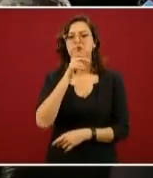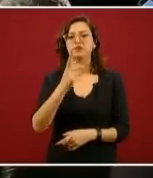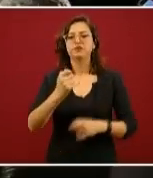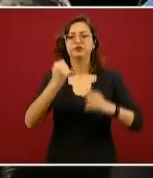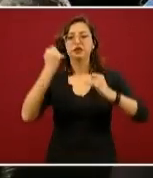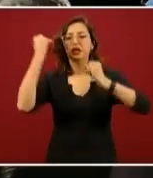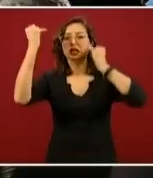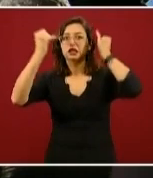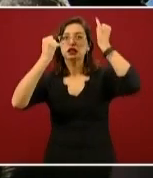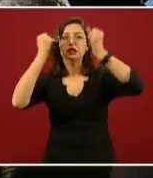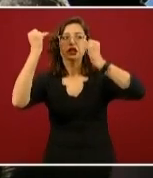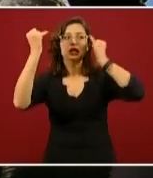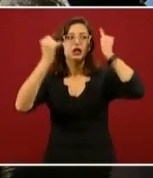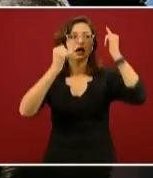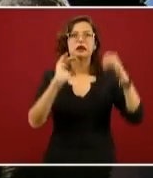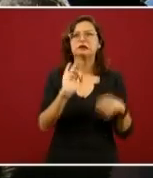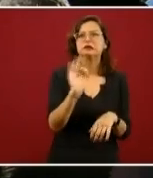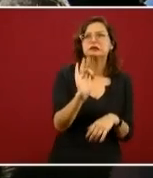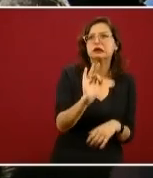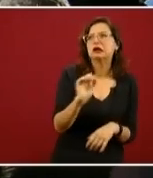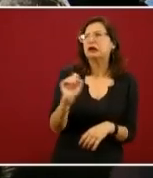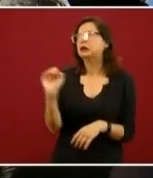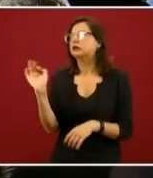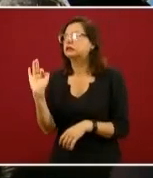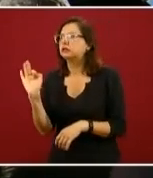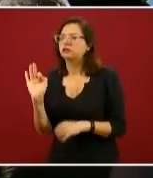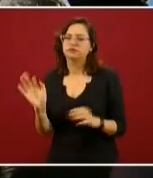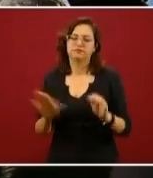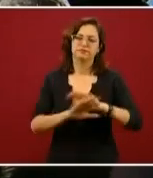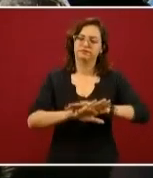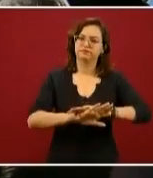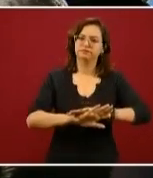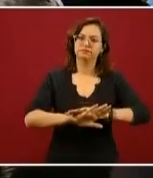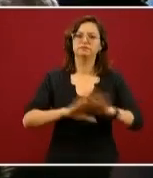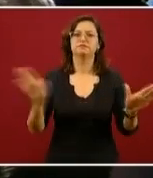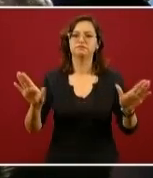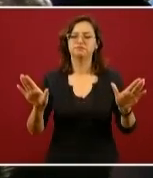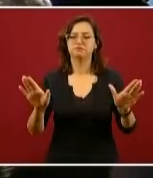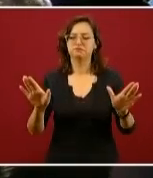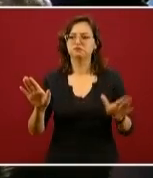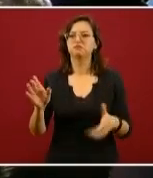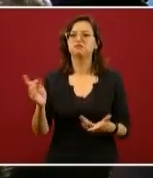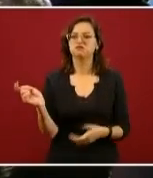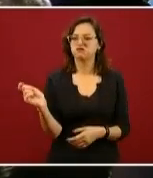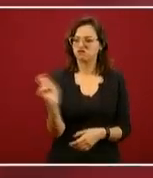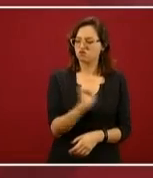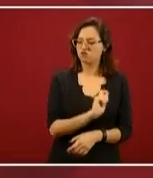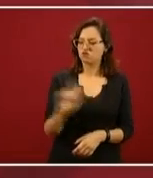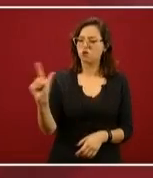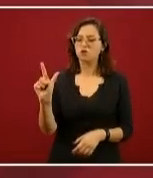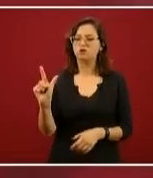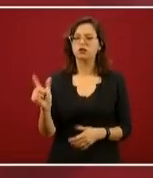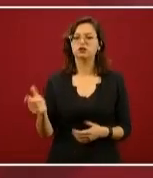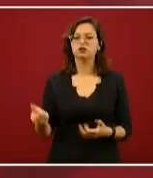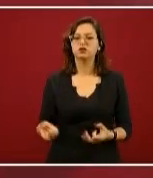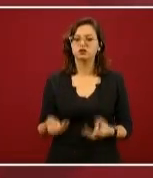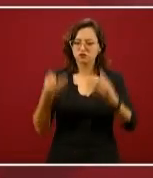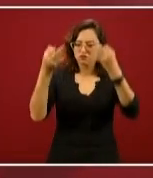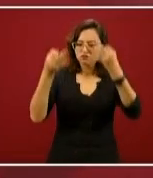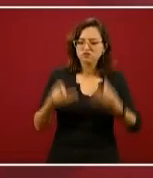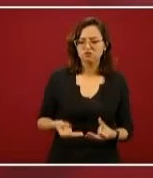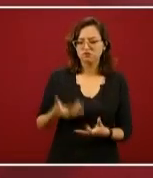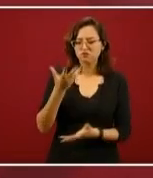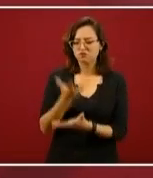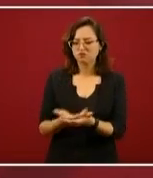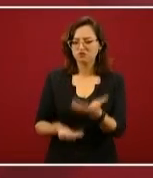conjeturas, se ha actuado con profesionalismo, se ha hecho a un lado la